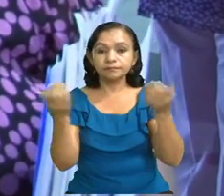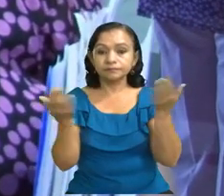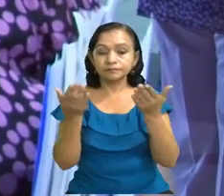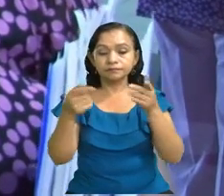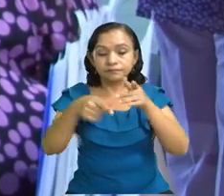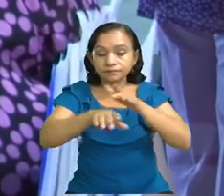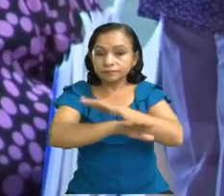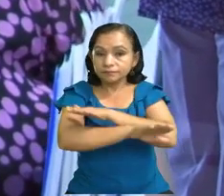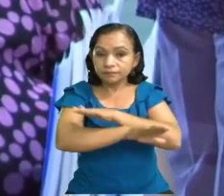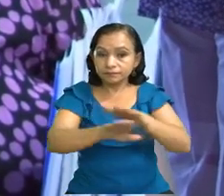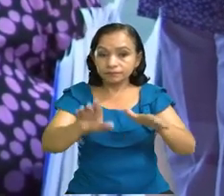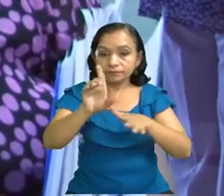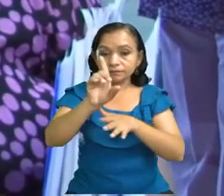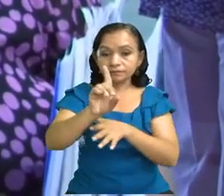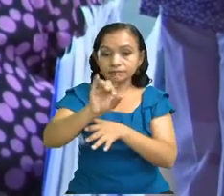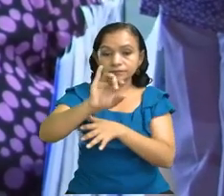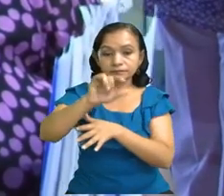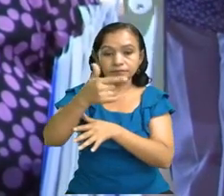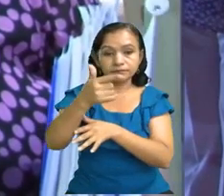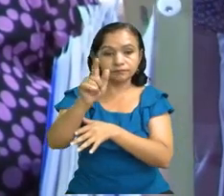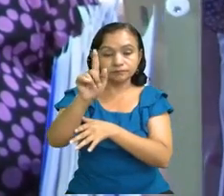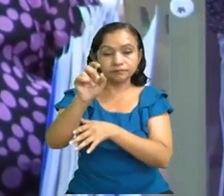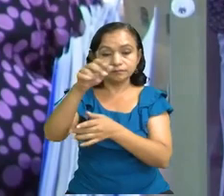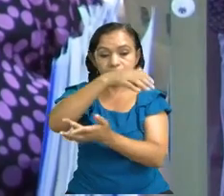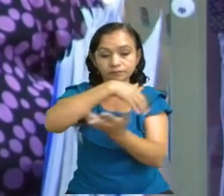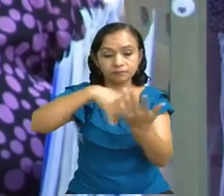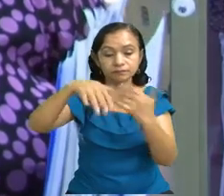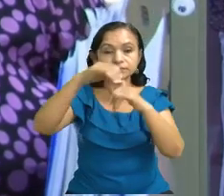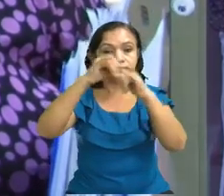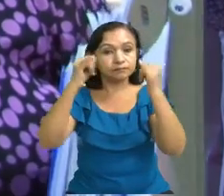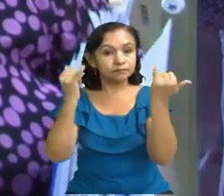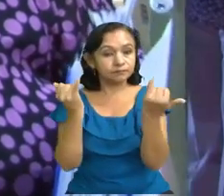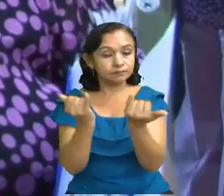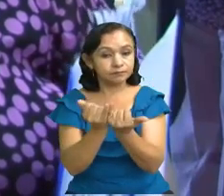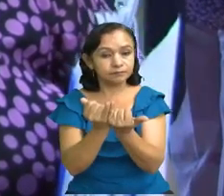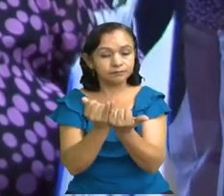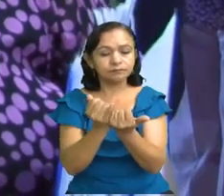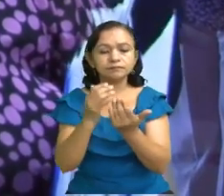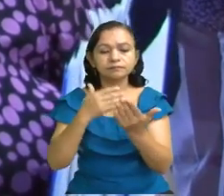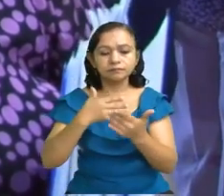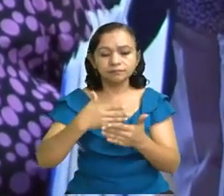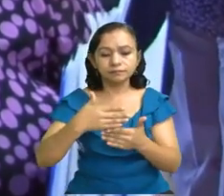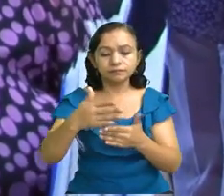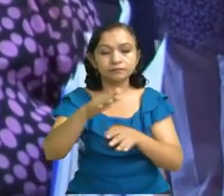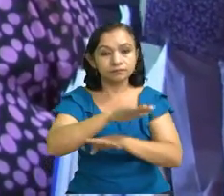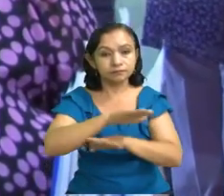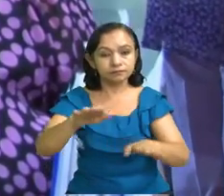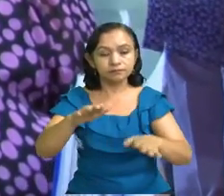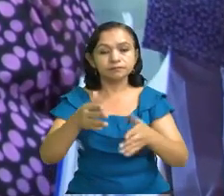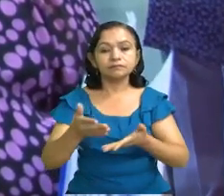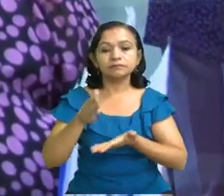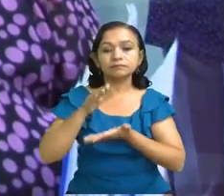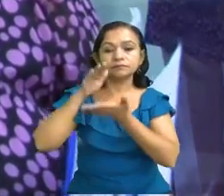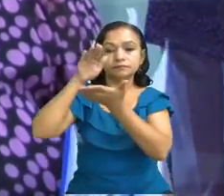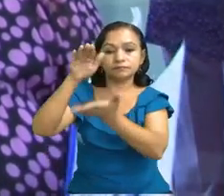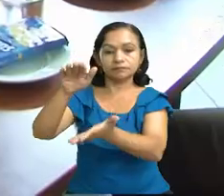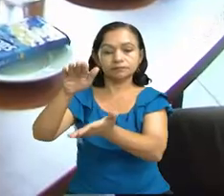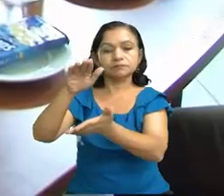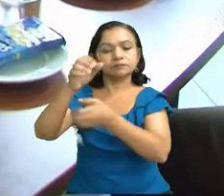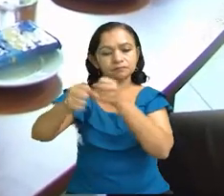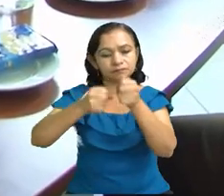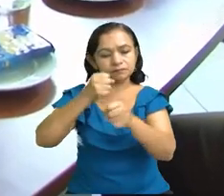concluir el digesto jurídico de relaciones internacionales que está programado ya finalizarlo y entregarlo a fin de